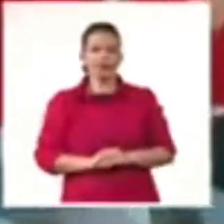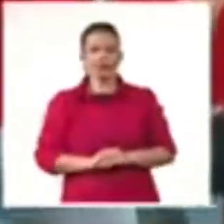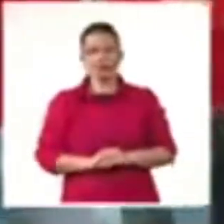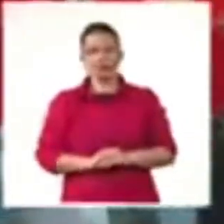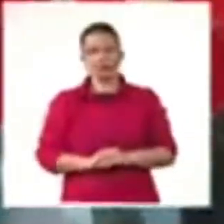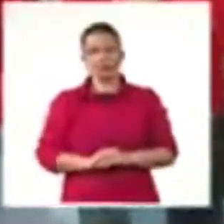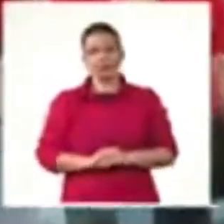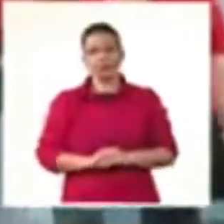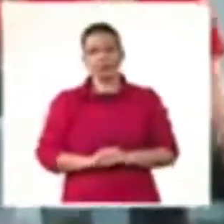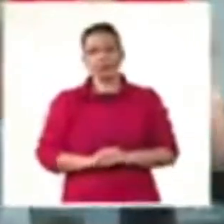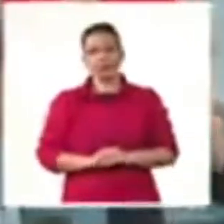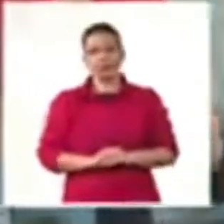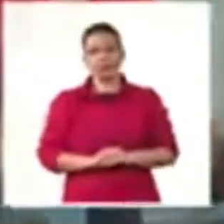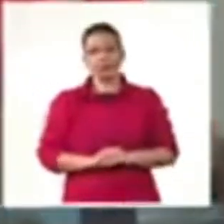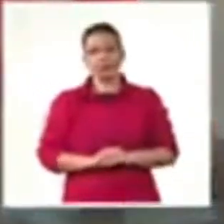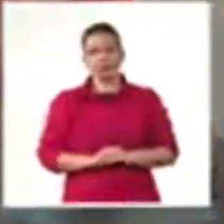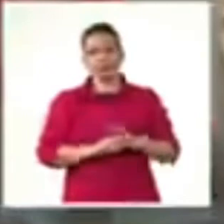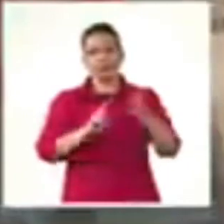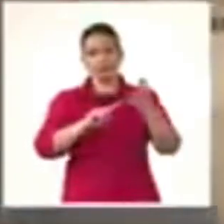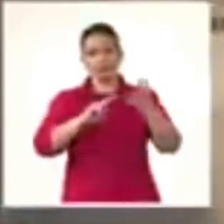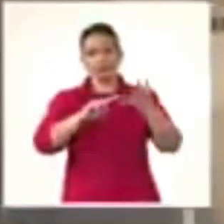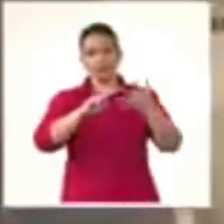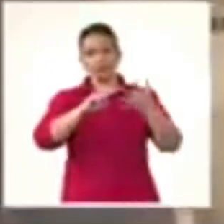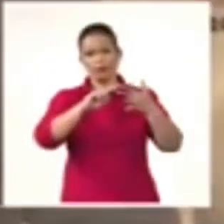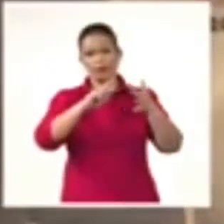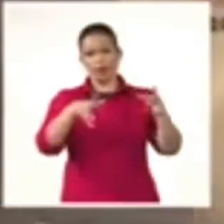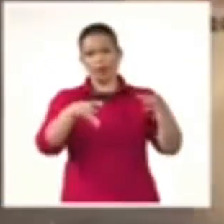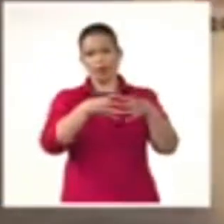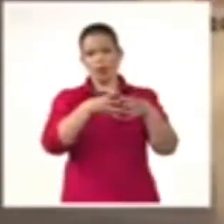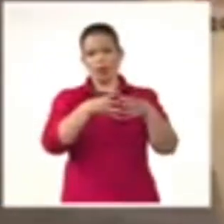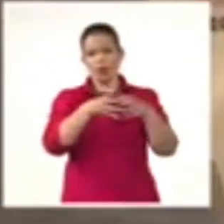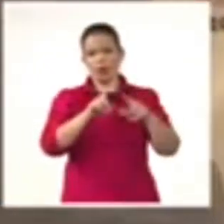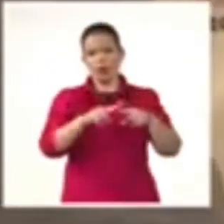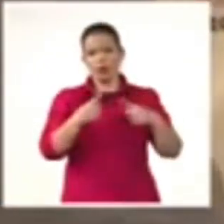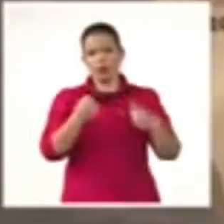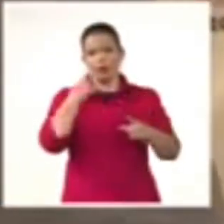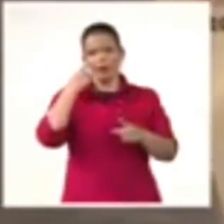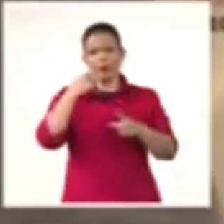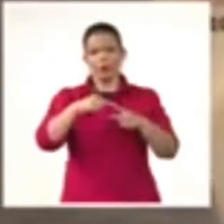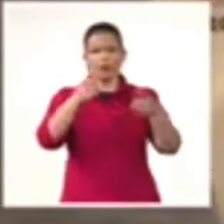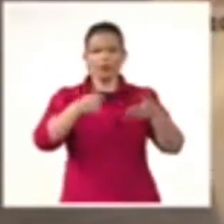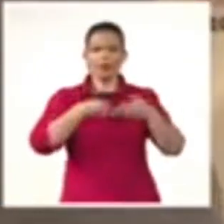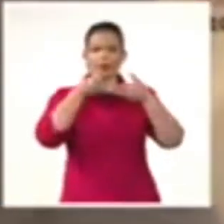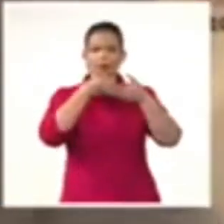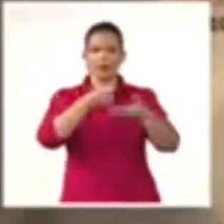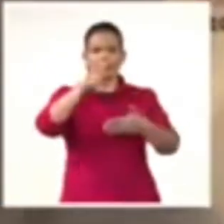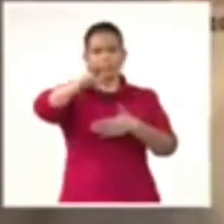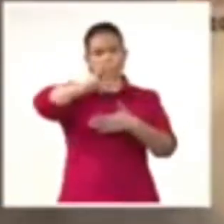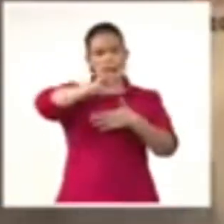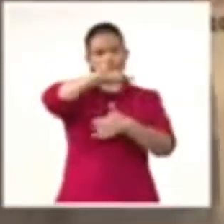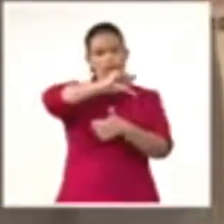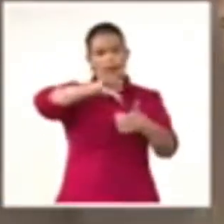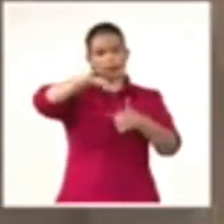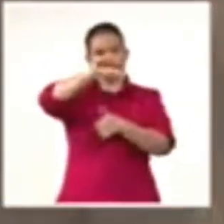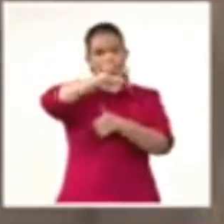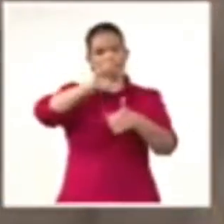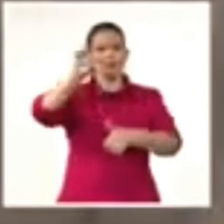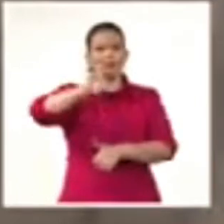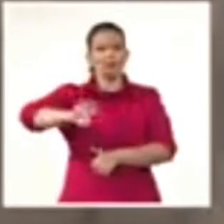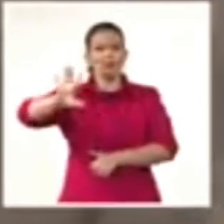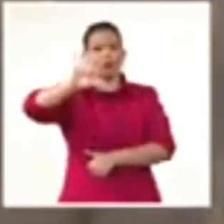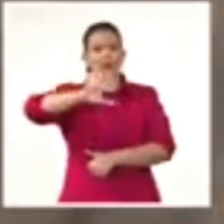Estas se unen a muchas otras expresiones de organizaciones en Latinoamérica y el Caribe, Europa,